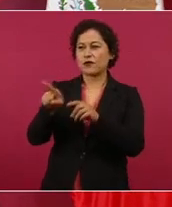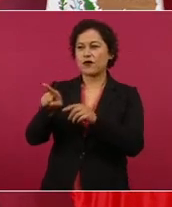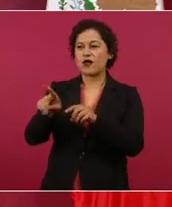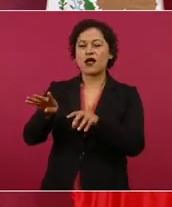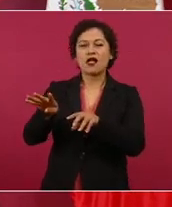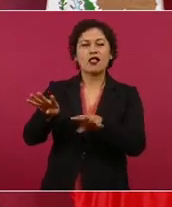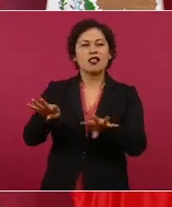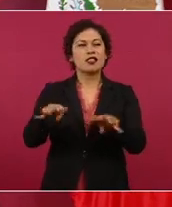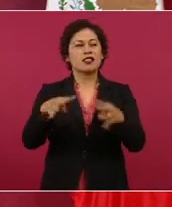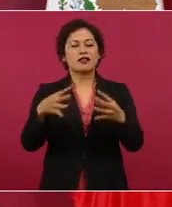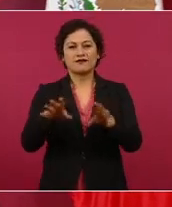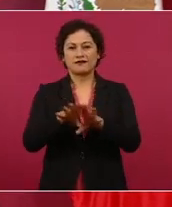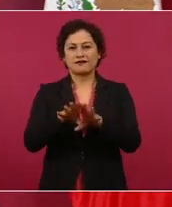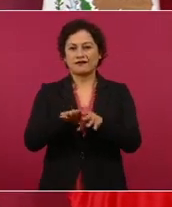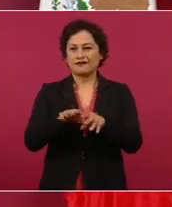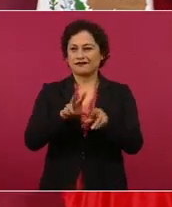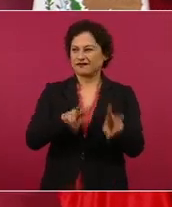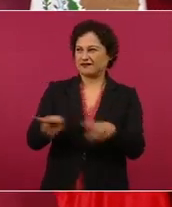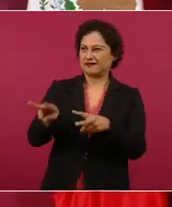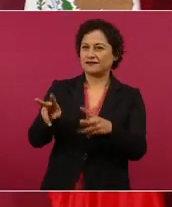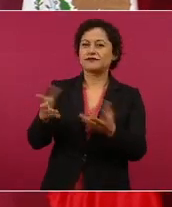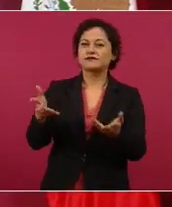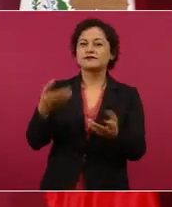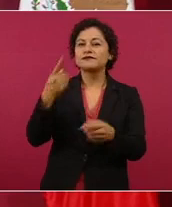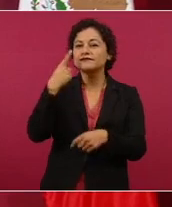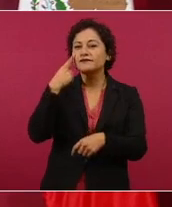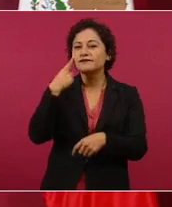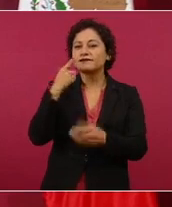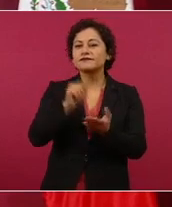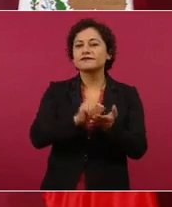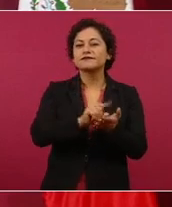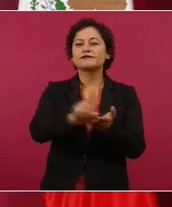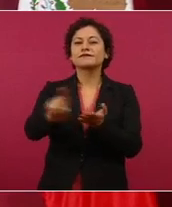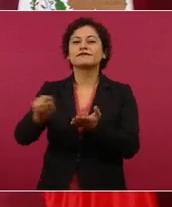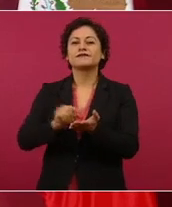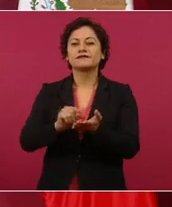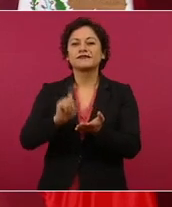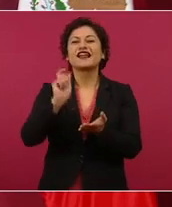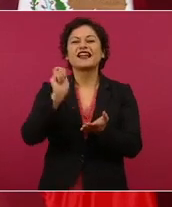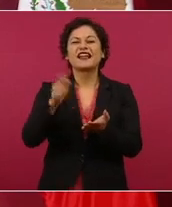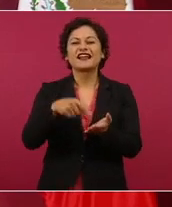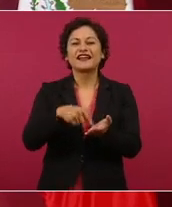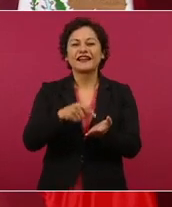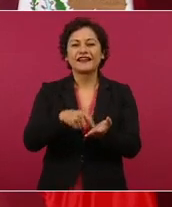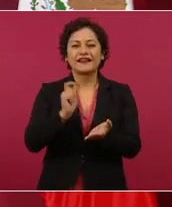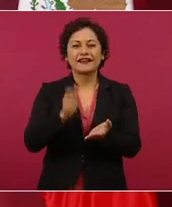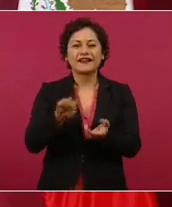porque, por ejemplo, ese mensaje, ¿qué es lo que produce?